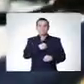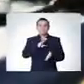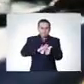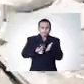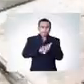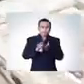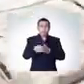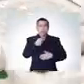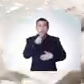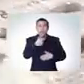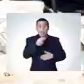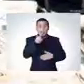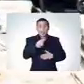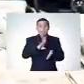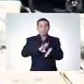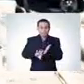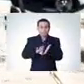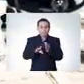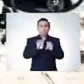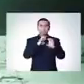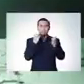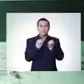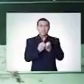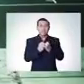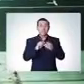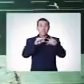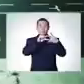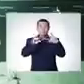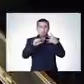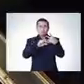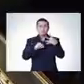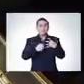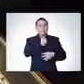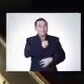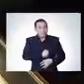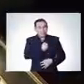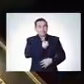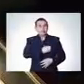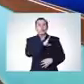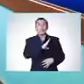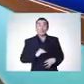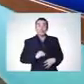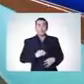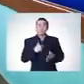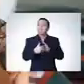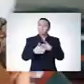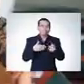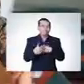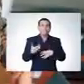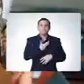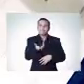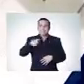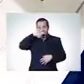consiguiendo millones de medicamentos y comprando equipo. Las siguientes semanas serán muy duras para nuestro país. Independientemente